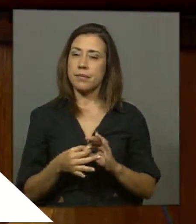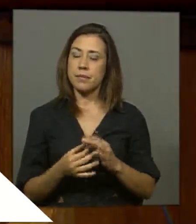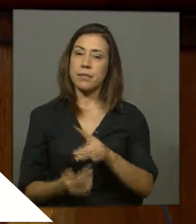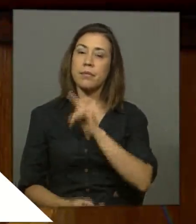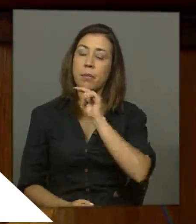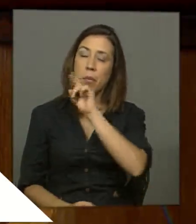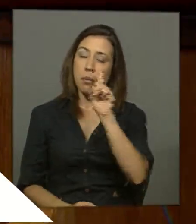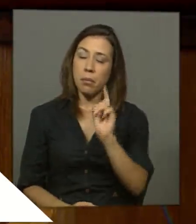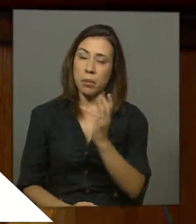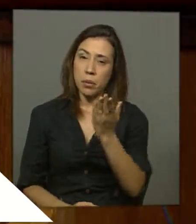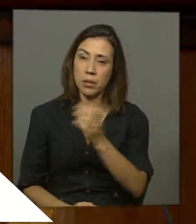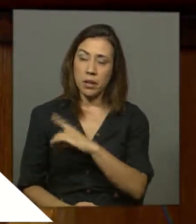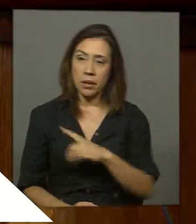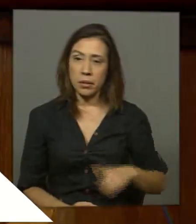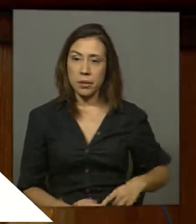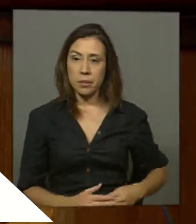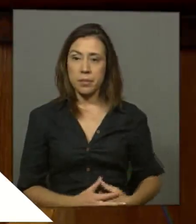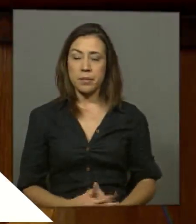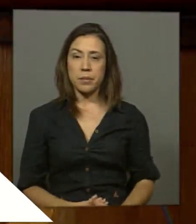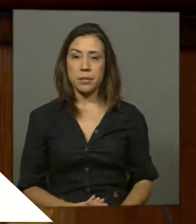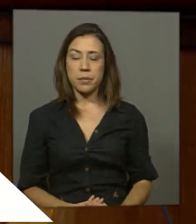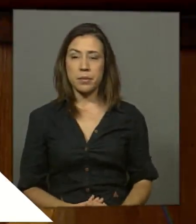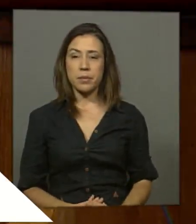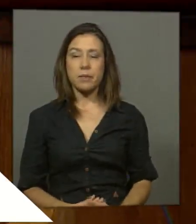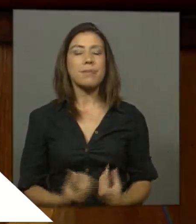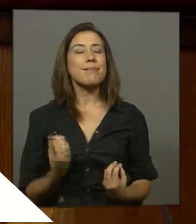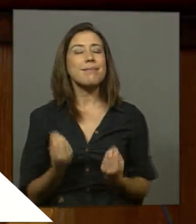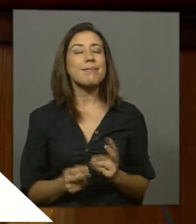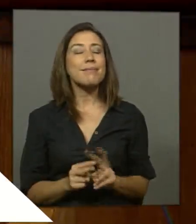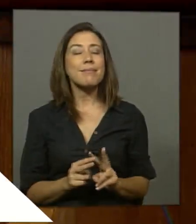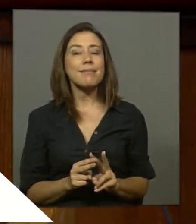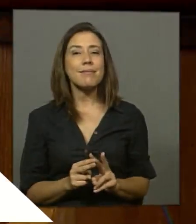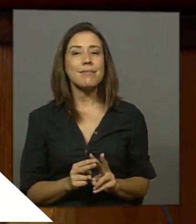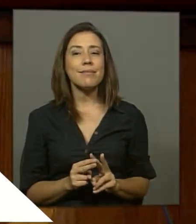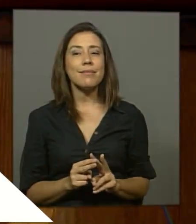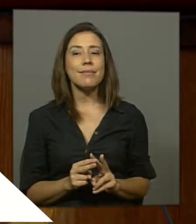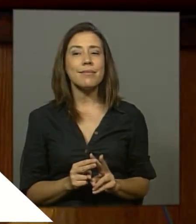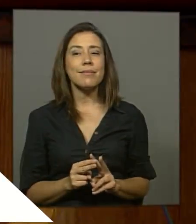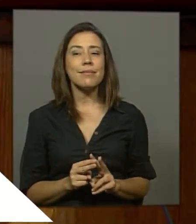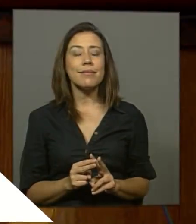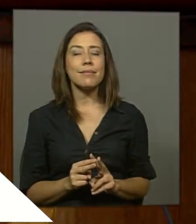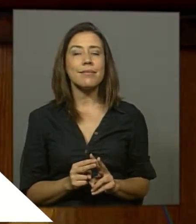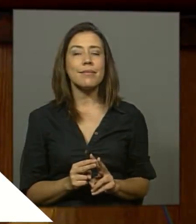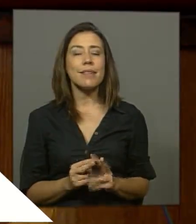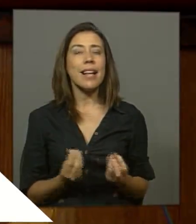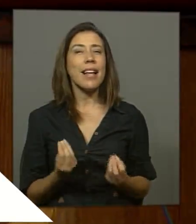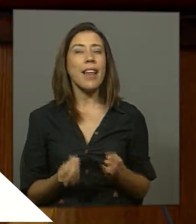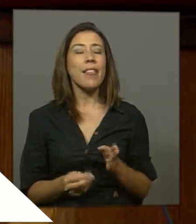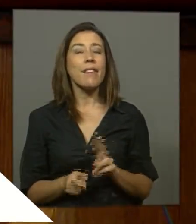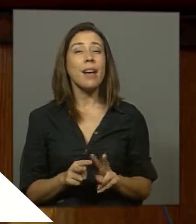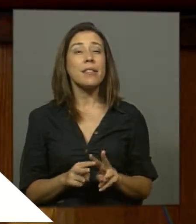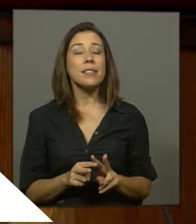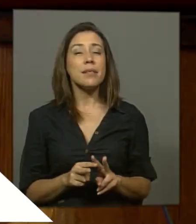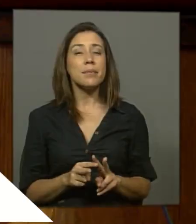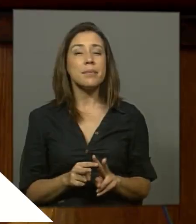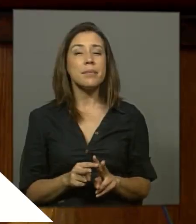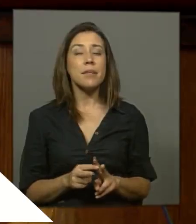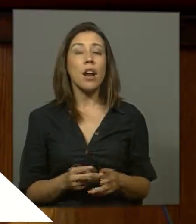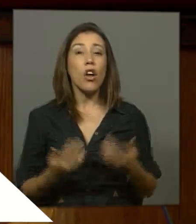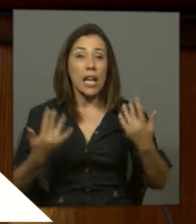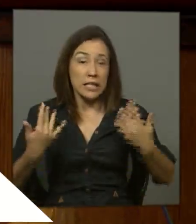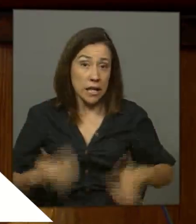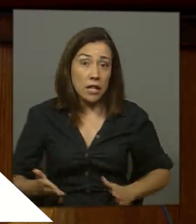la pregunta diputado Muchas gracias lo que hay que hacer qué es lo que hay que hacer lo que